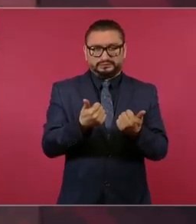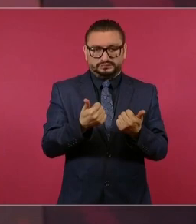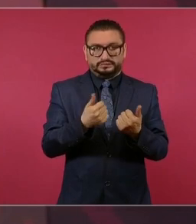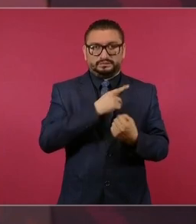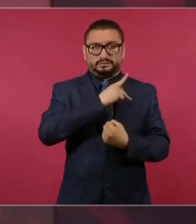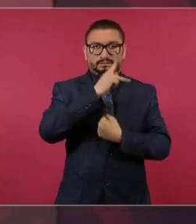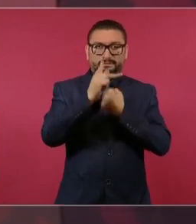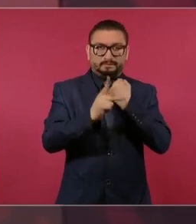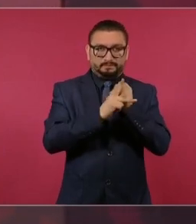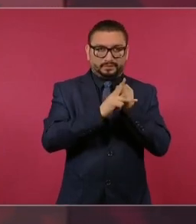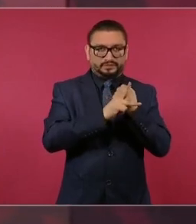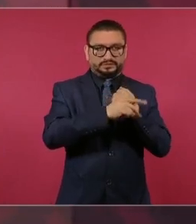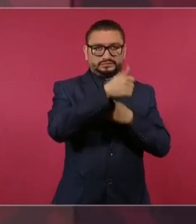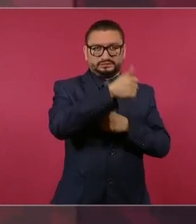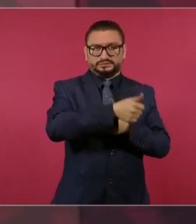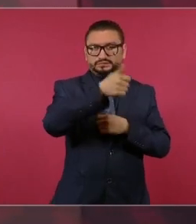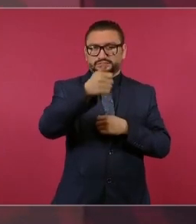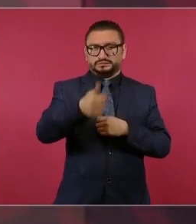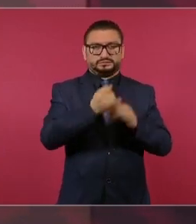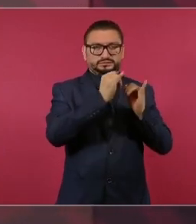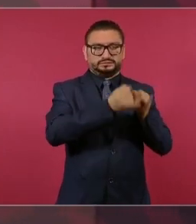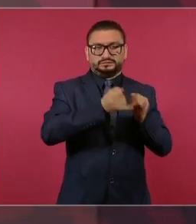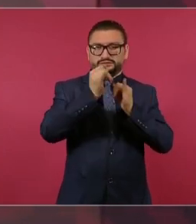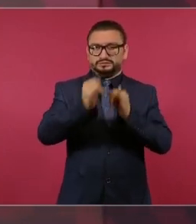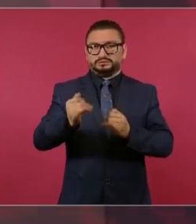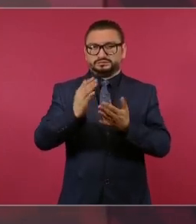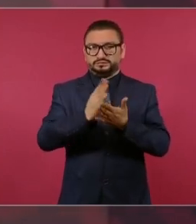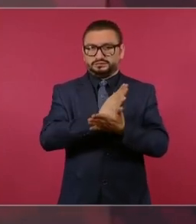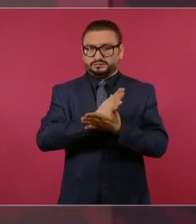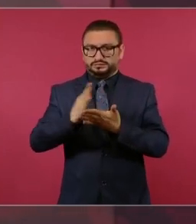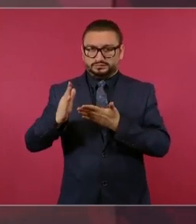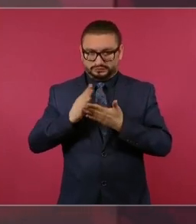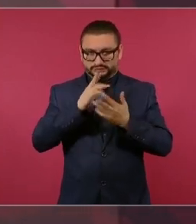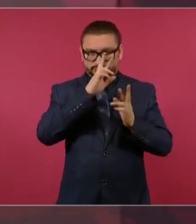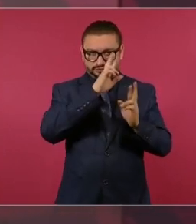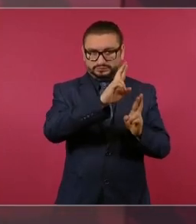de que somos independientes, todos los países,